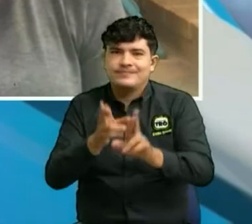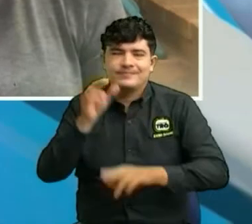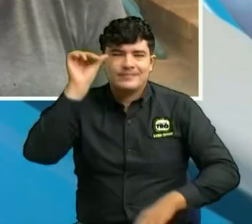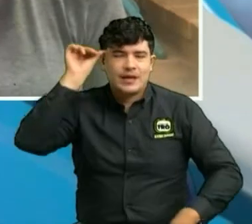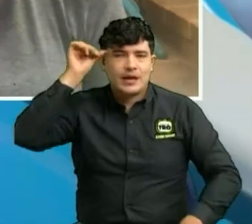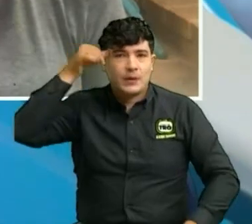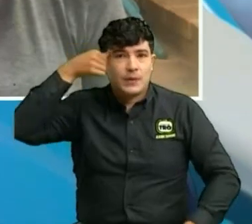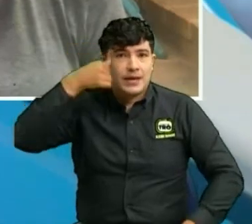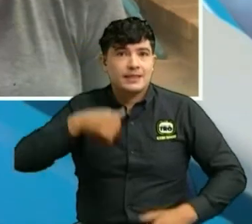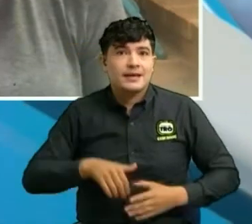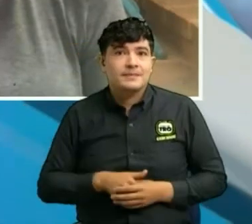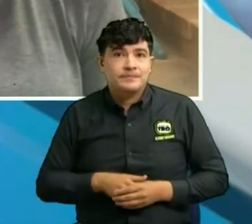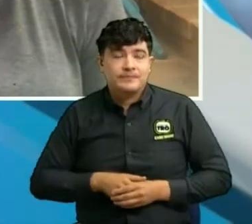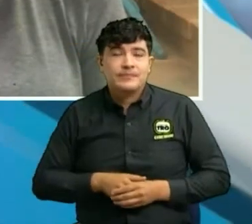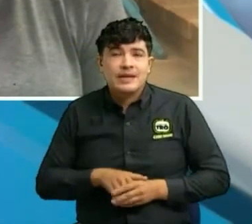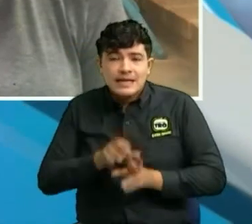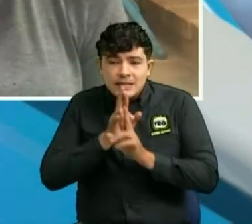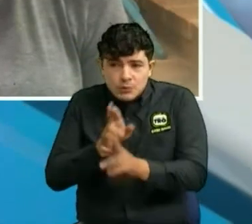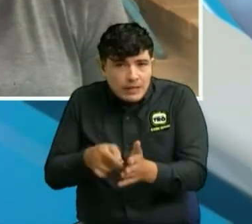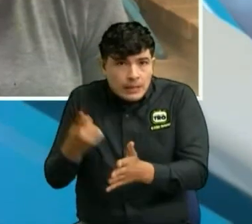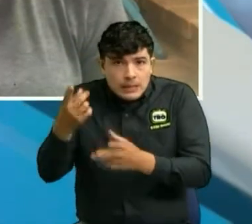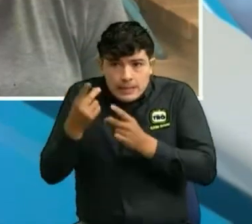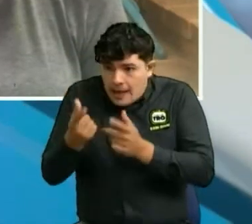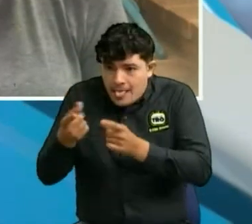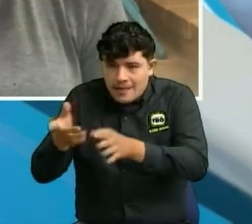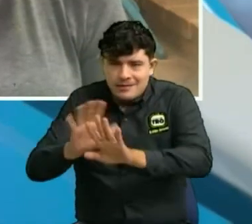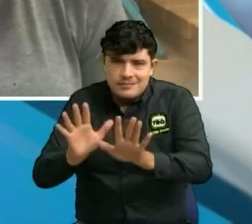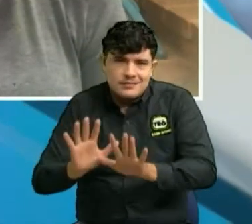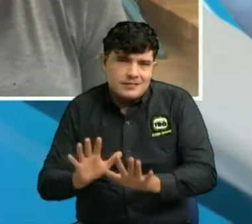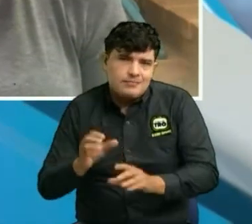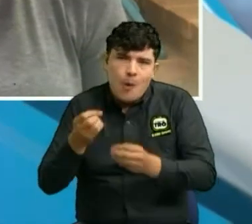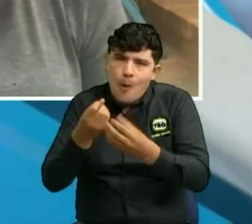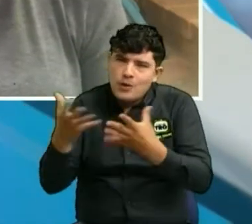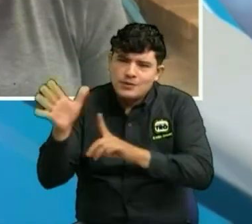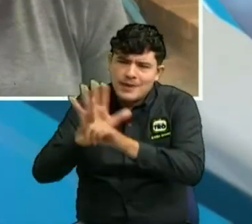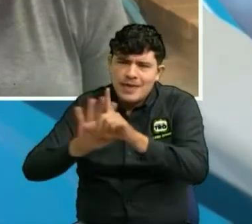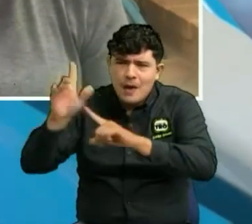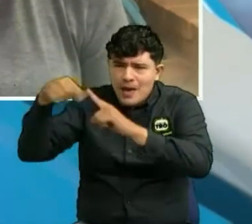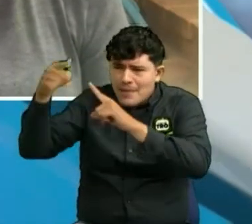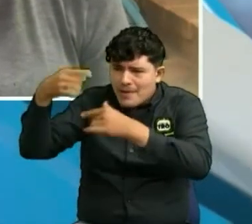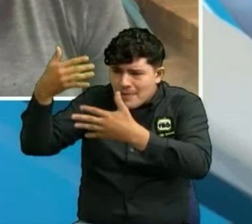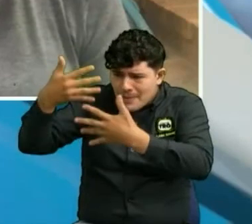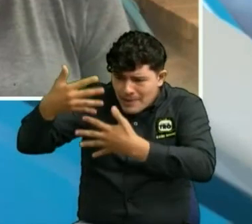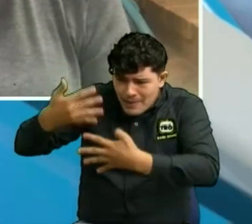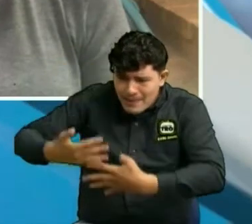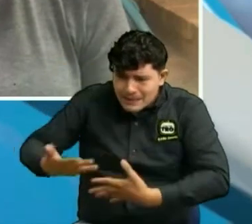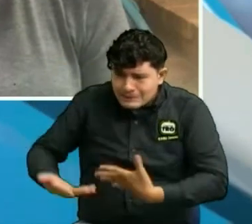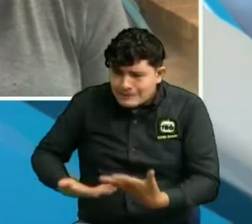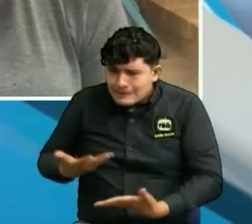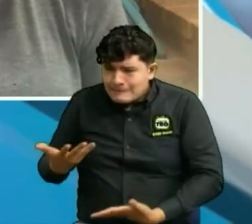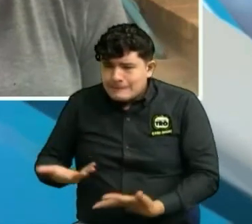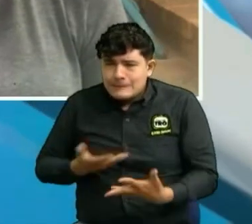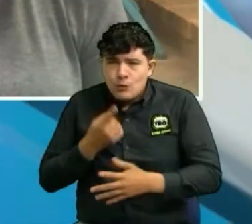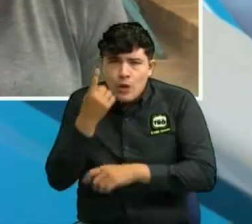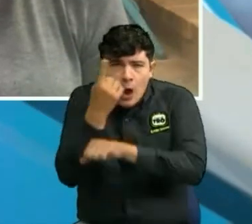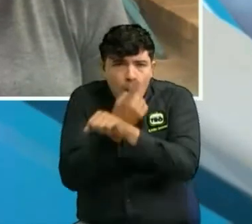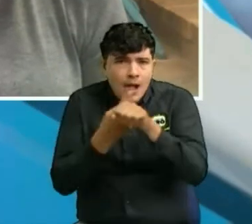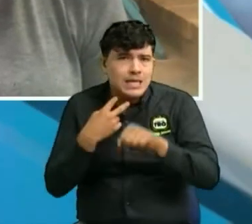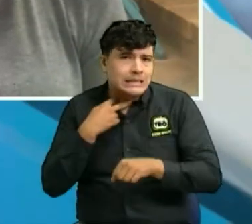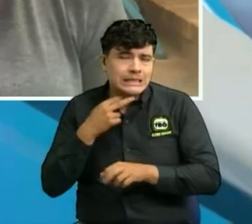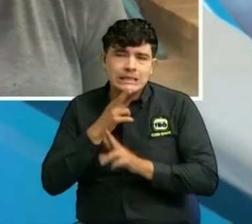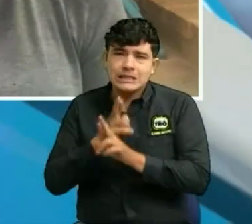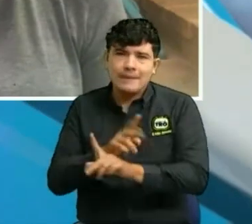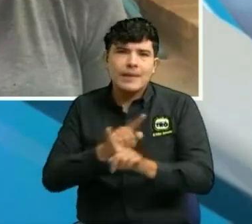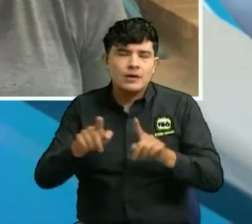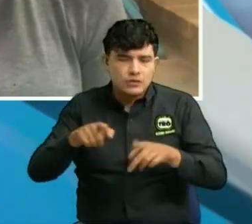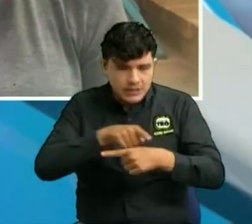Recuerde que no les respondemos de manera inmediata porque son muchos los videos que nos llegan, muchas las inquietudes de nuestros televidentes, pero estaremos tratando en